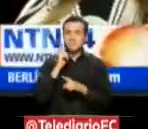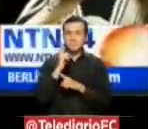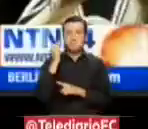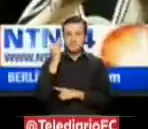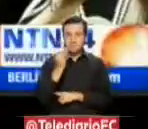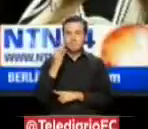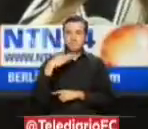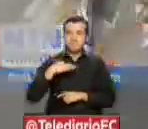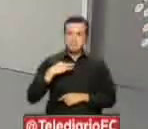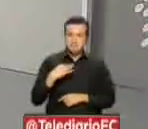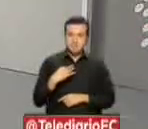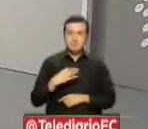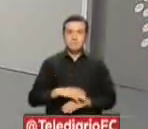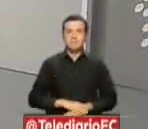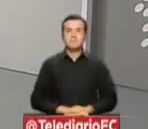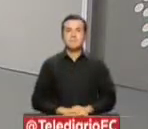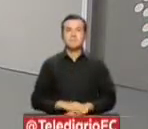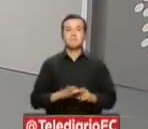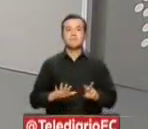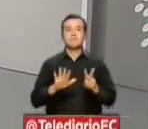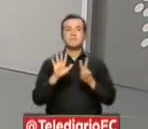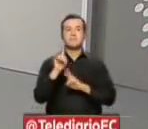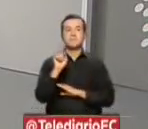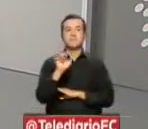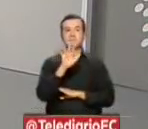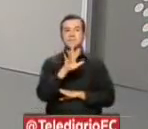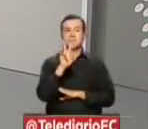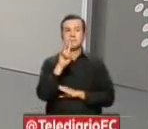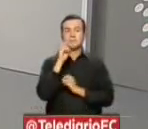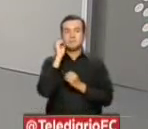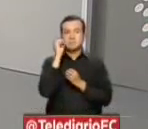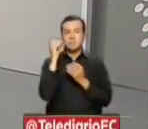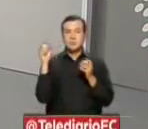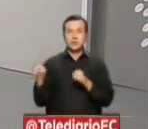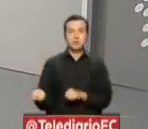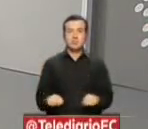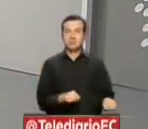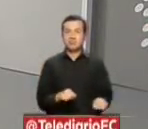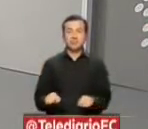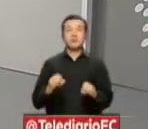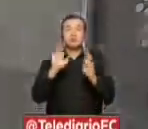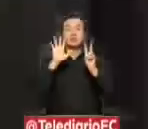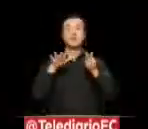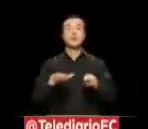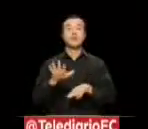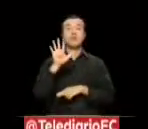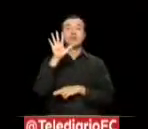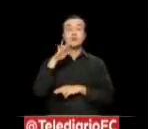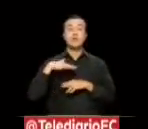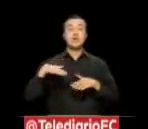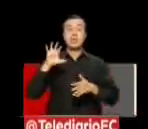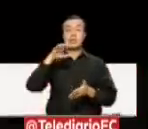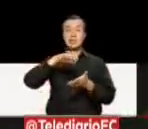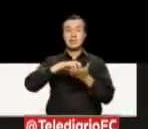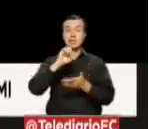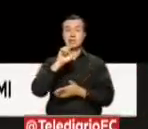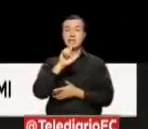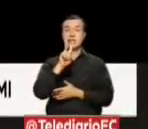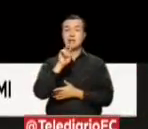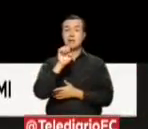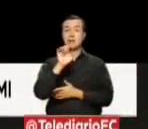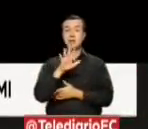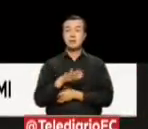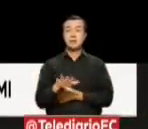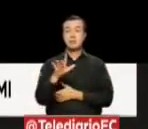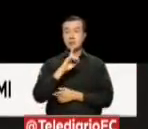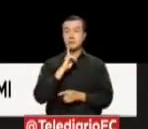y dispuesto. 7:52, información en desarrollo. Un terremoto de magnitud 7.5 sacudió la isla de Célebes. El